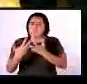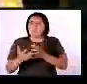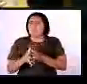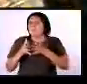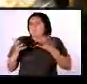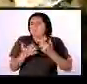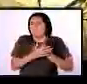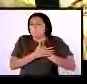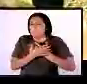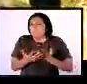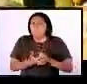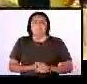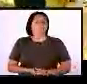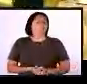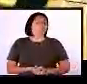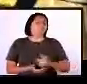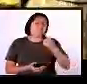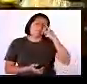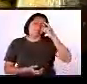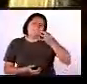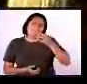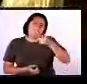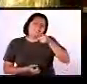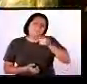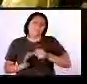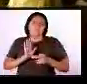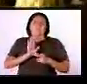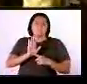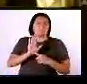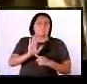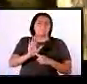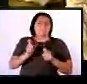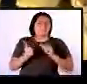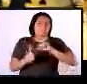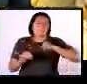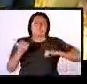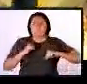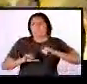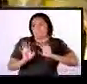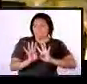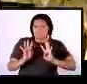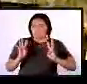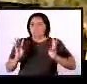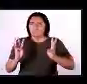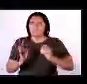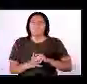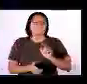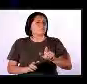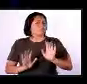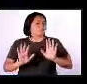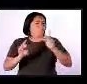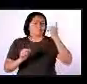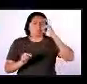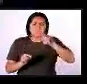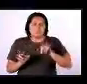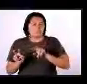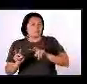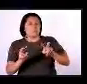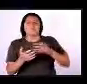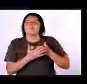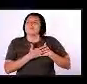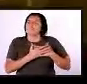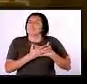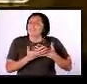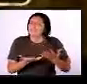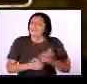mucho cariño, hay mucha estima y creo que eso se refleja en el escenario y eso es maravilloso realmente y por eso que estos espectáculos están hechos con mucho